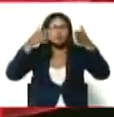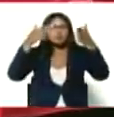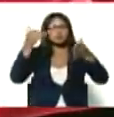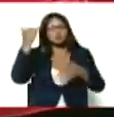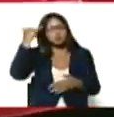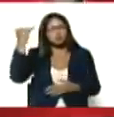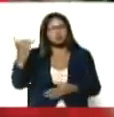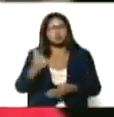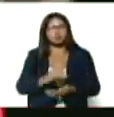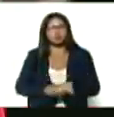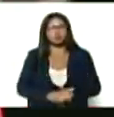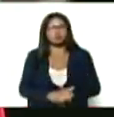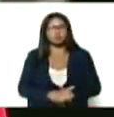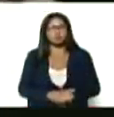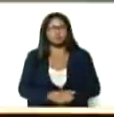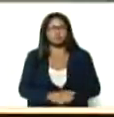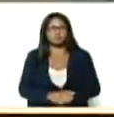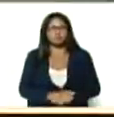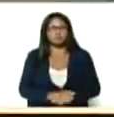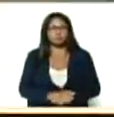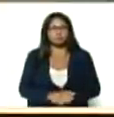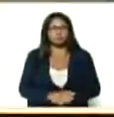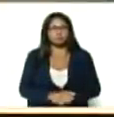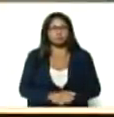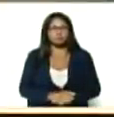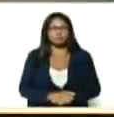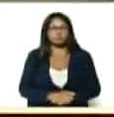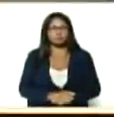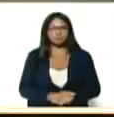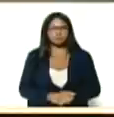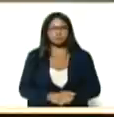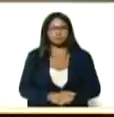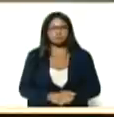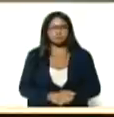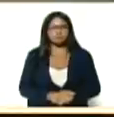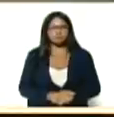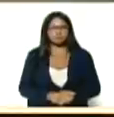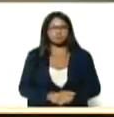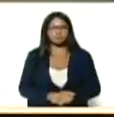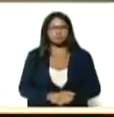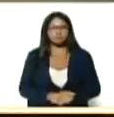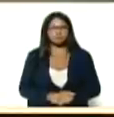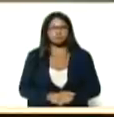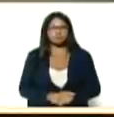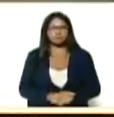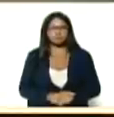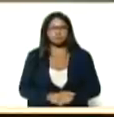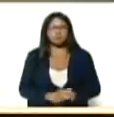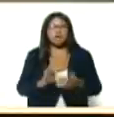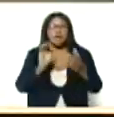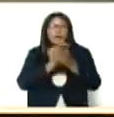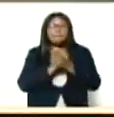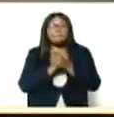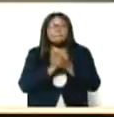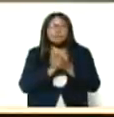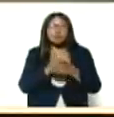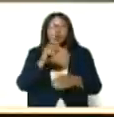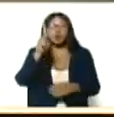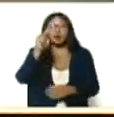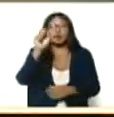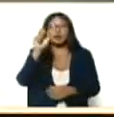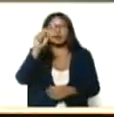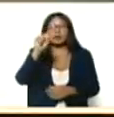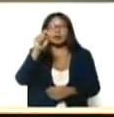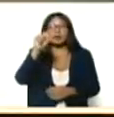Ideológica, Nicolás Ernesto. El compañero Kennedy Morales, el